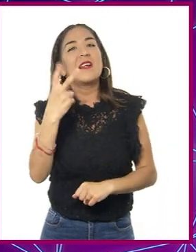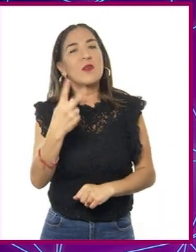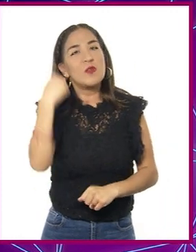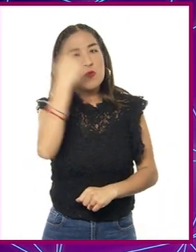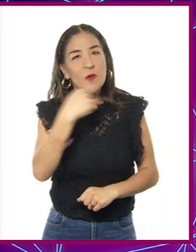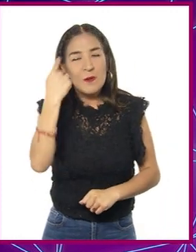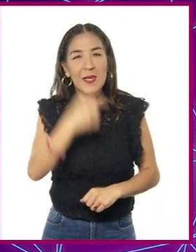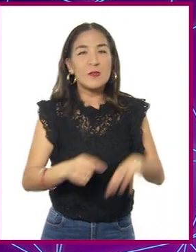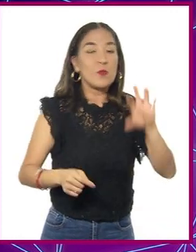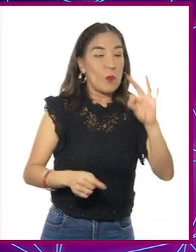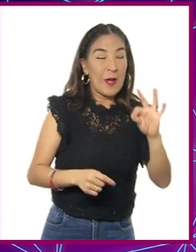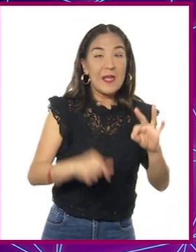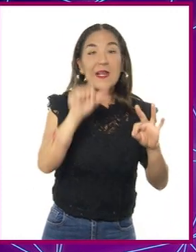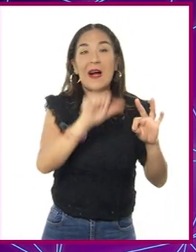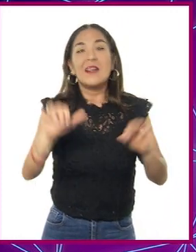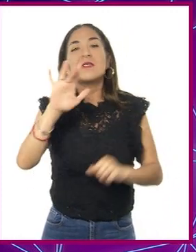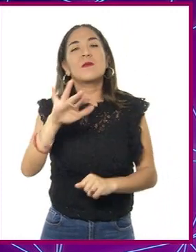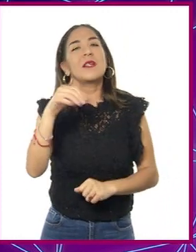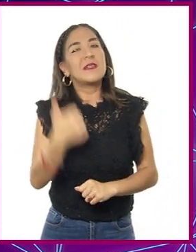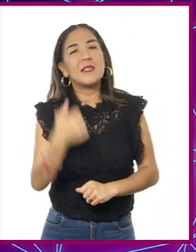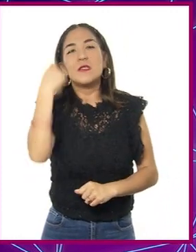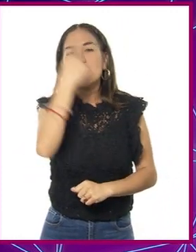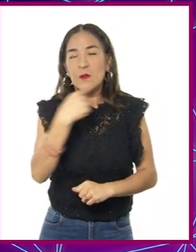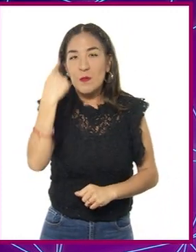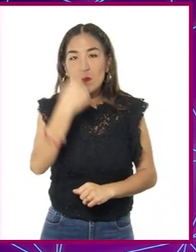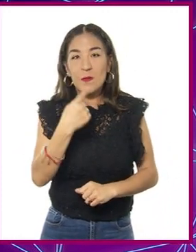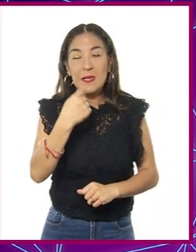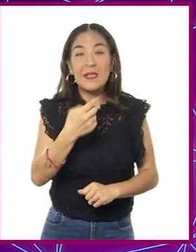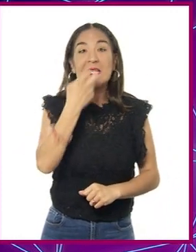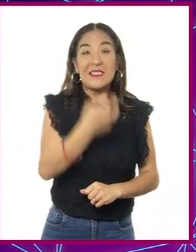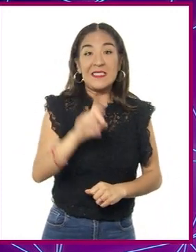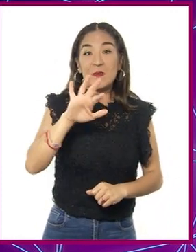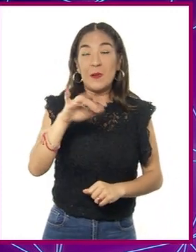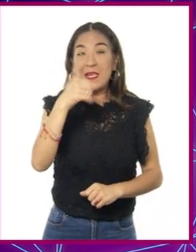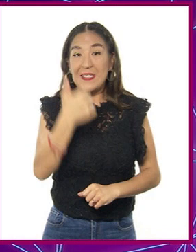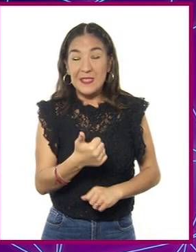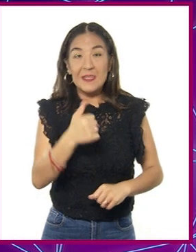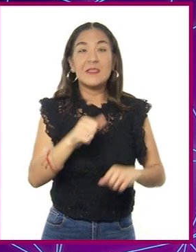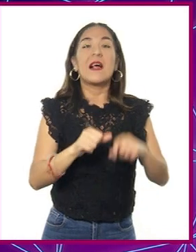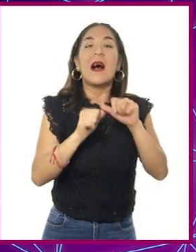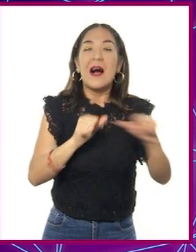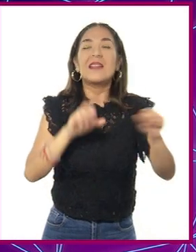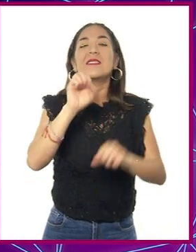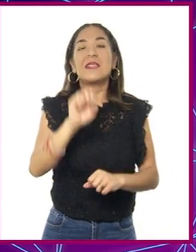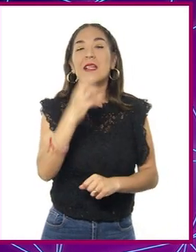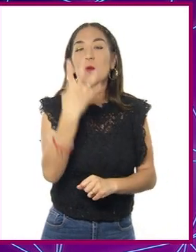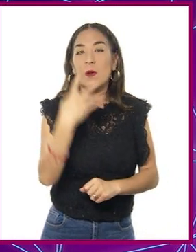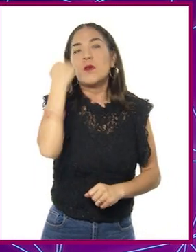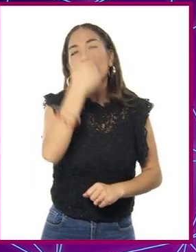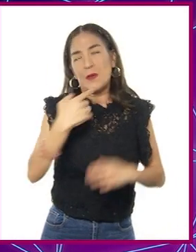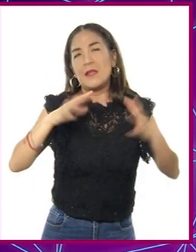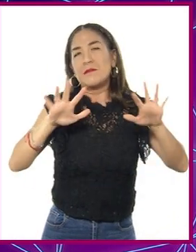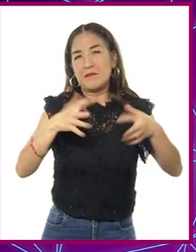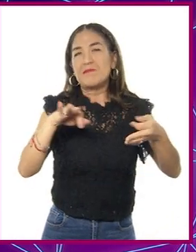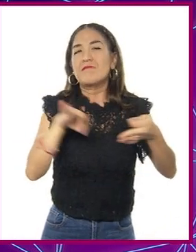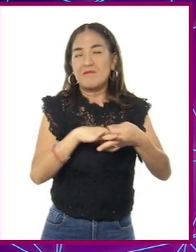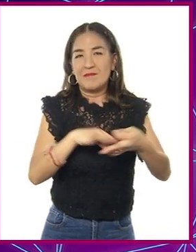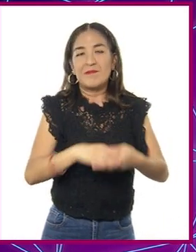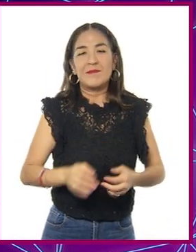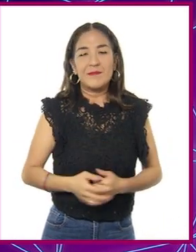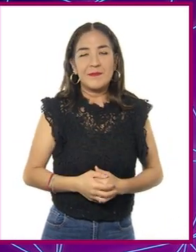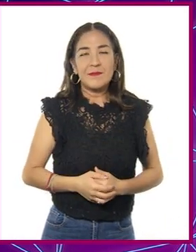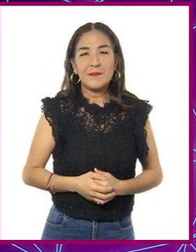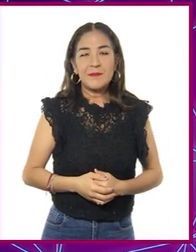de 40 a 56 horas y entre las 56 y 64 horas aproximadamente, maestro Julio.